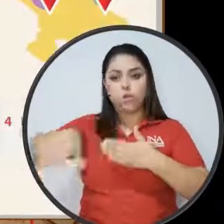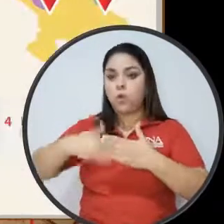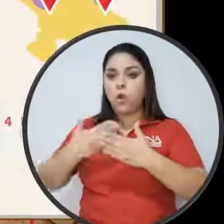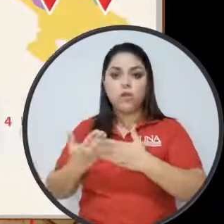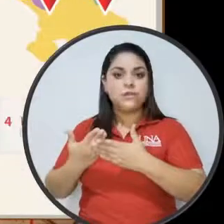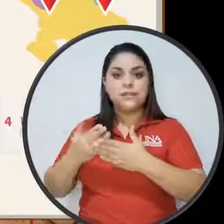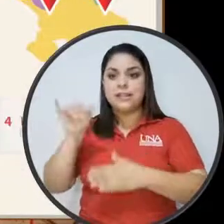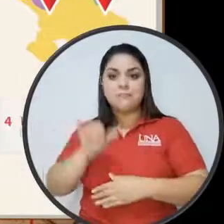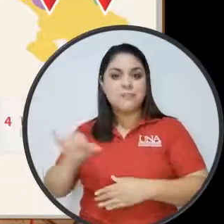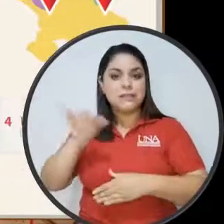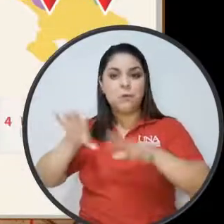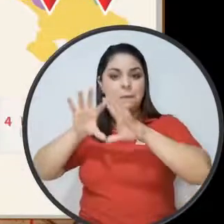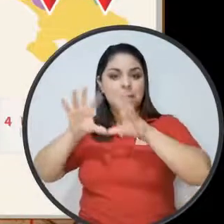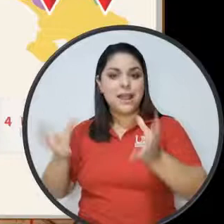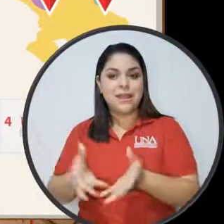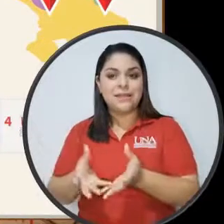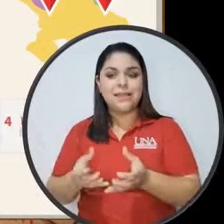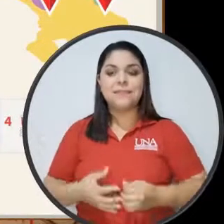mismo planeta.